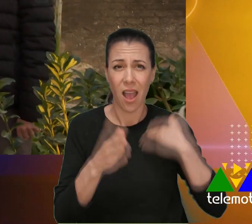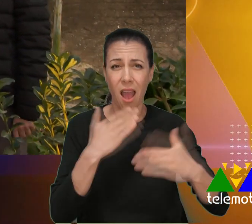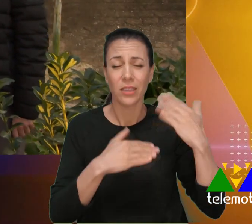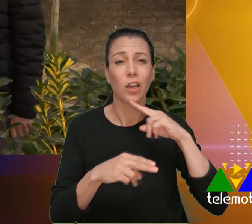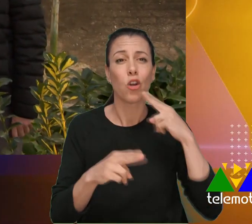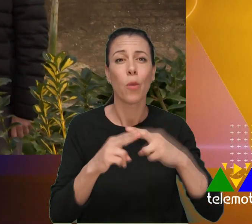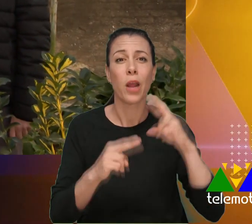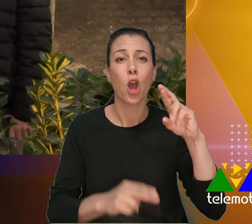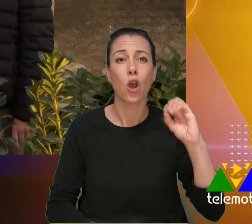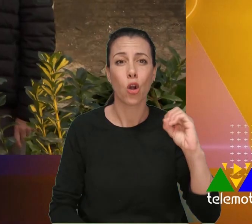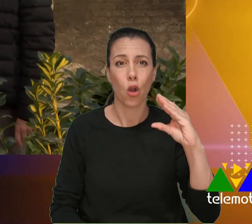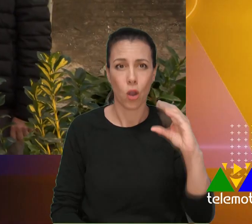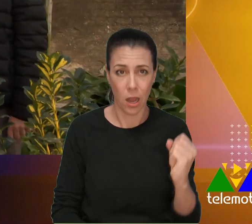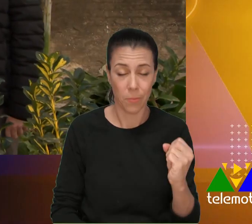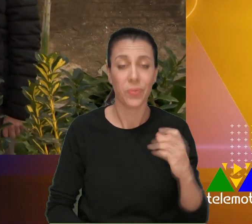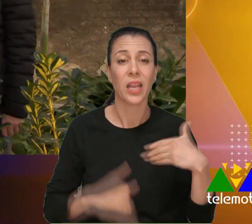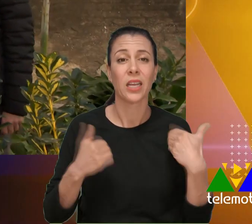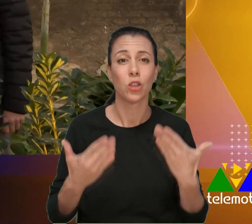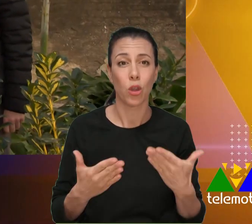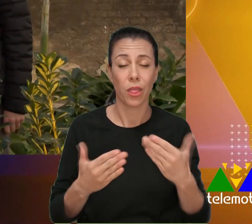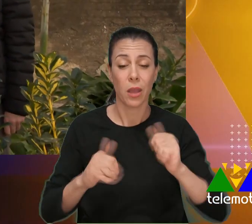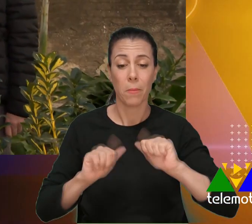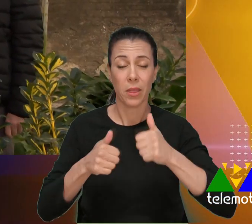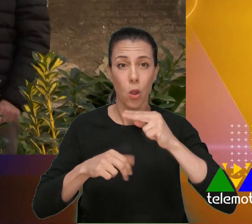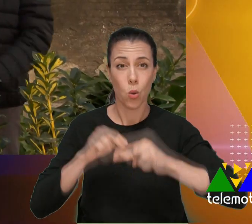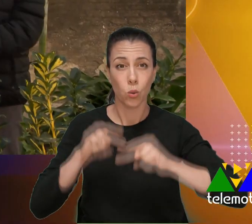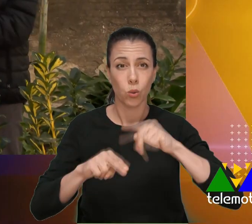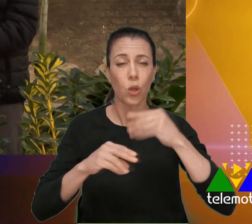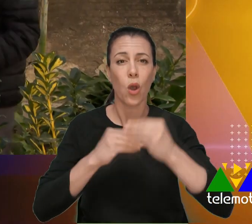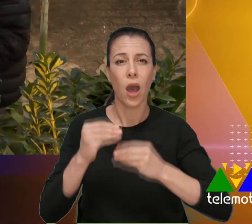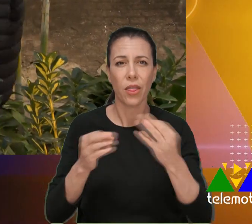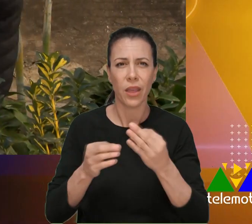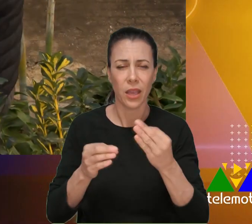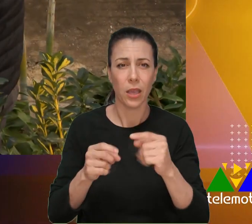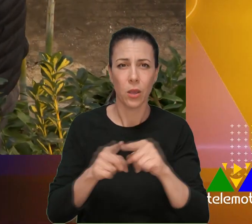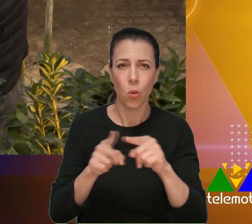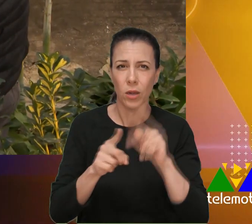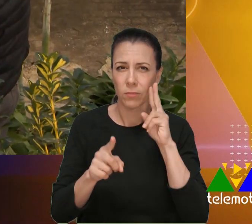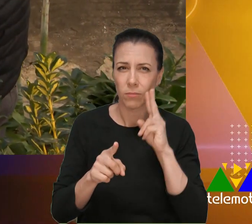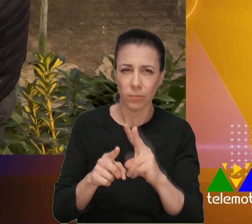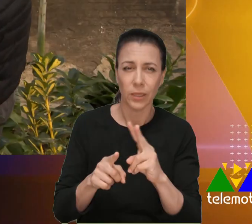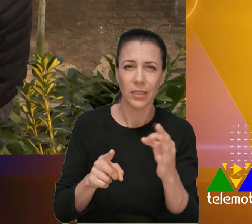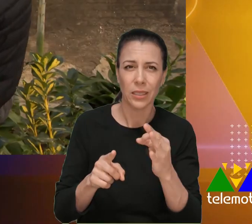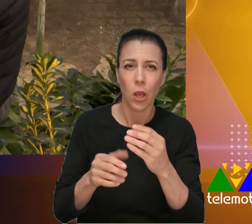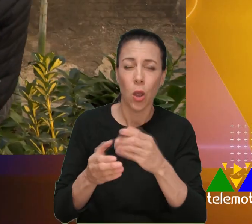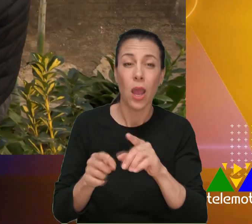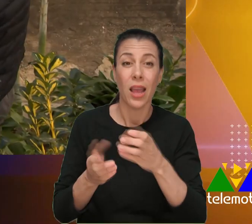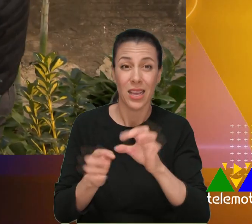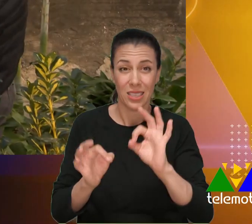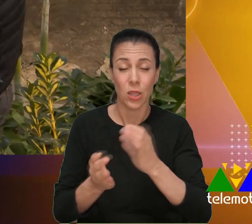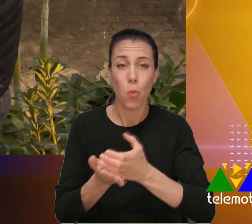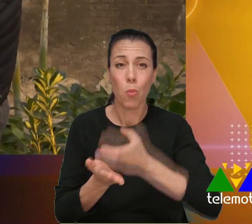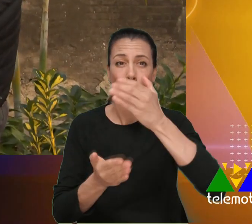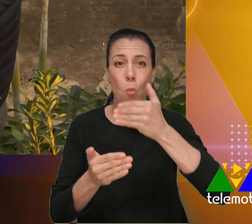Roca. Y que cuando se construyó lo que hicieron fue apretirarla, como está apretilada, es que están los muros inclinados, es